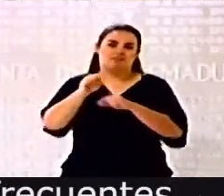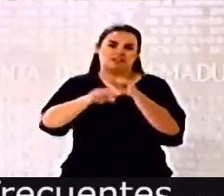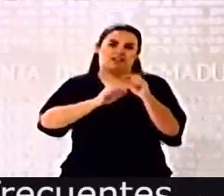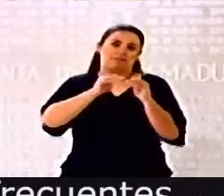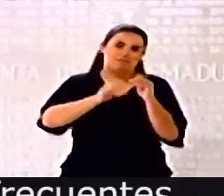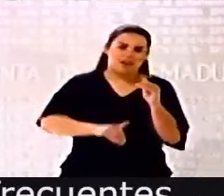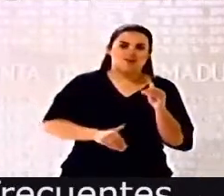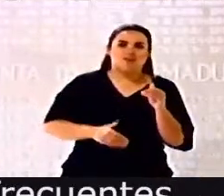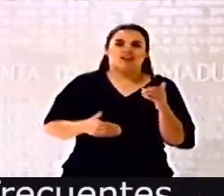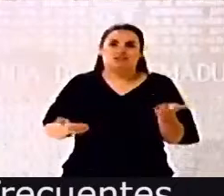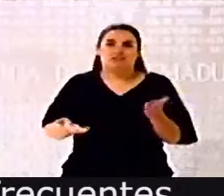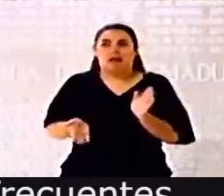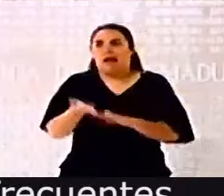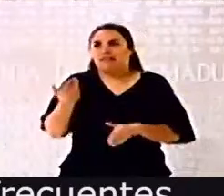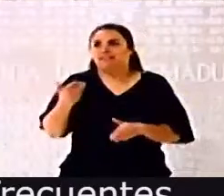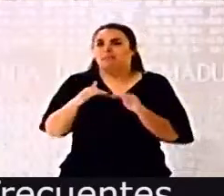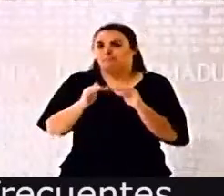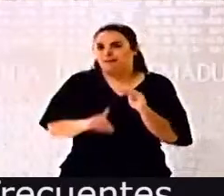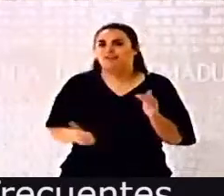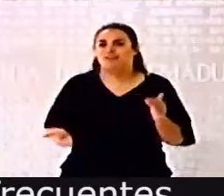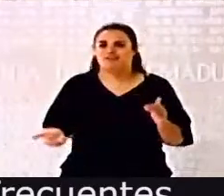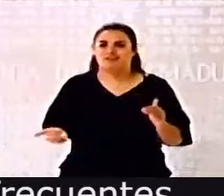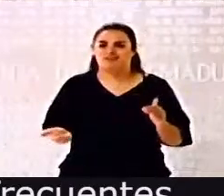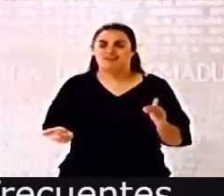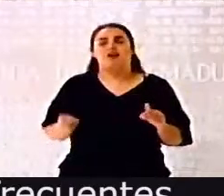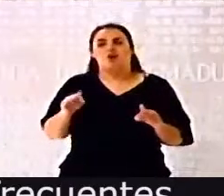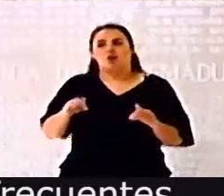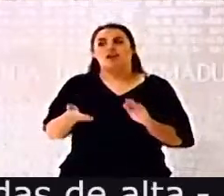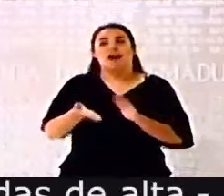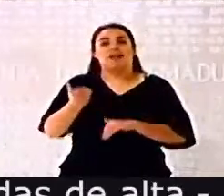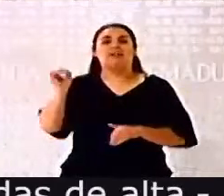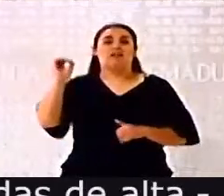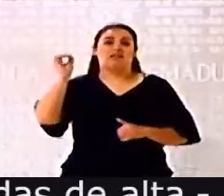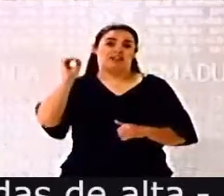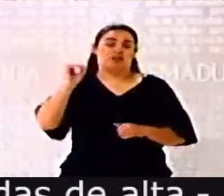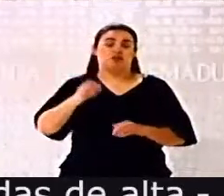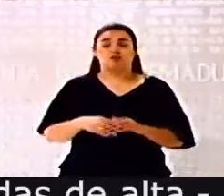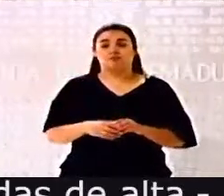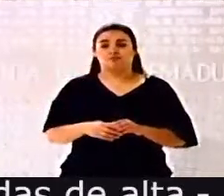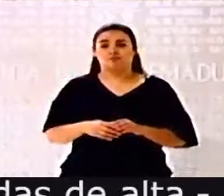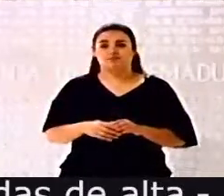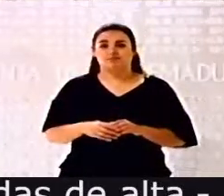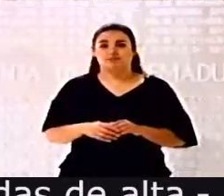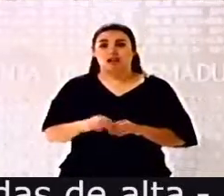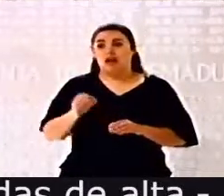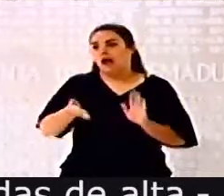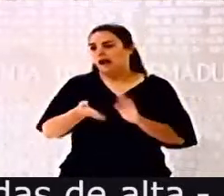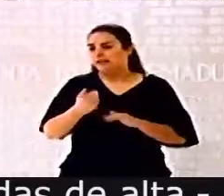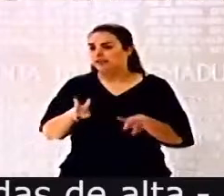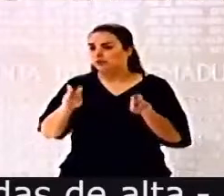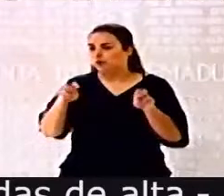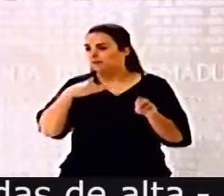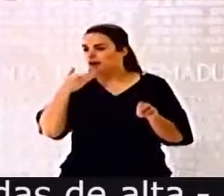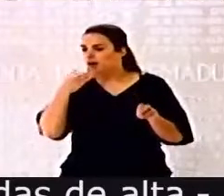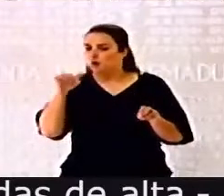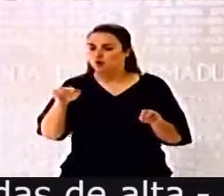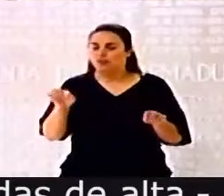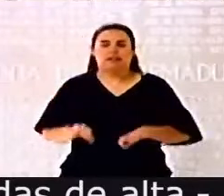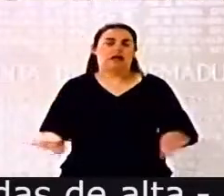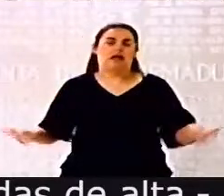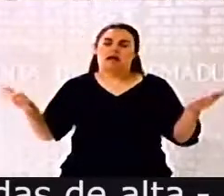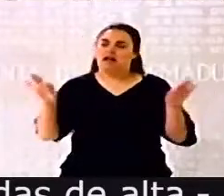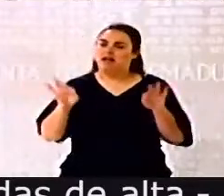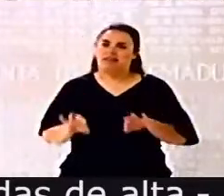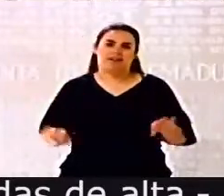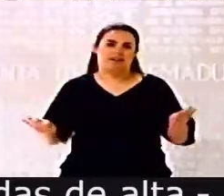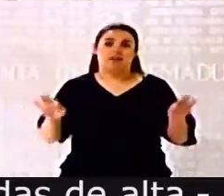infectadas y que tienen que ser dadas de alta. Por lo tanto, hoy tenemos 0 altas. No hay ninguna alta dada en el día de